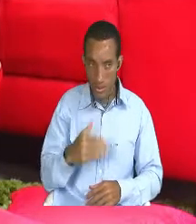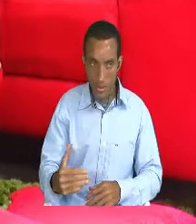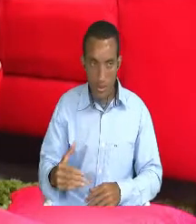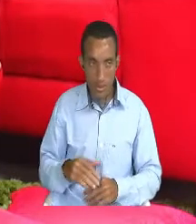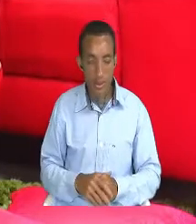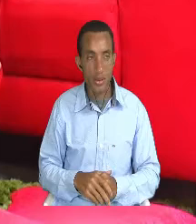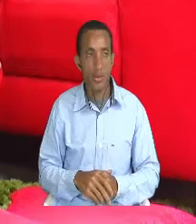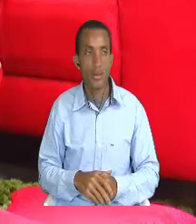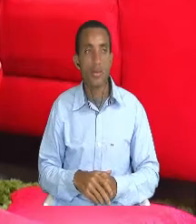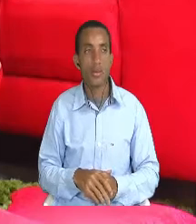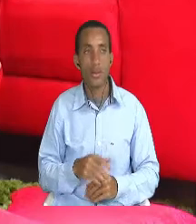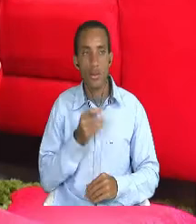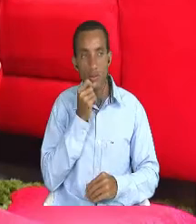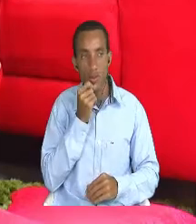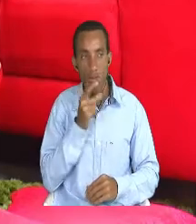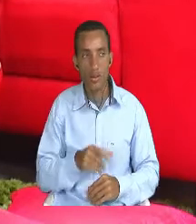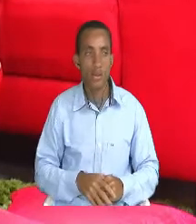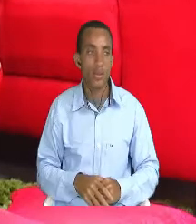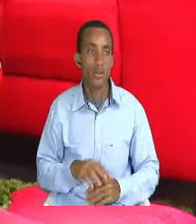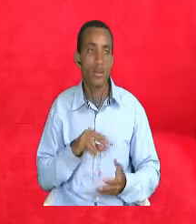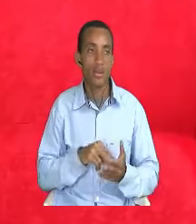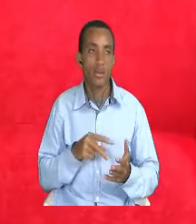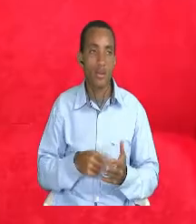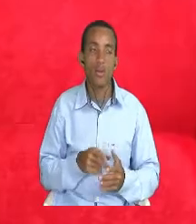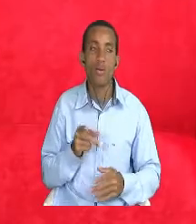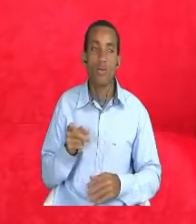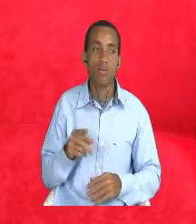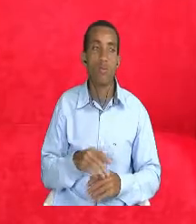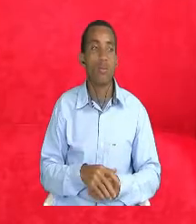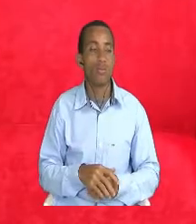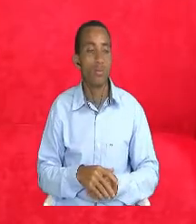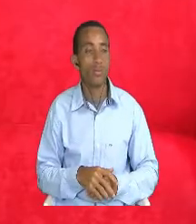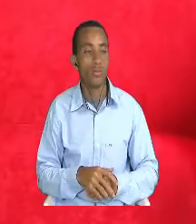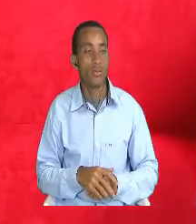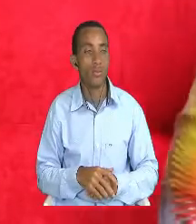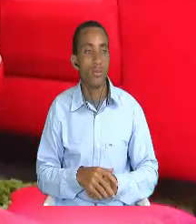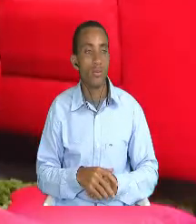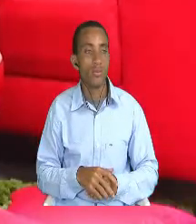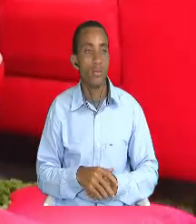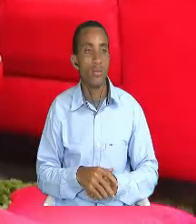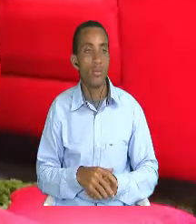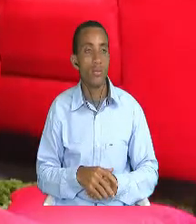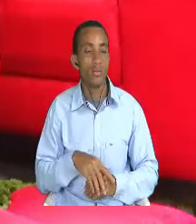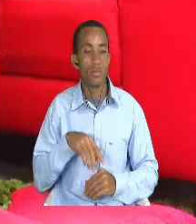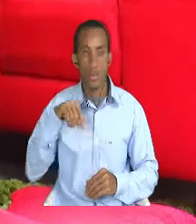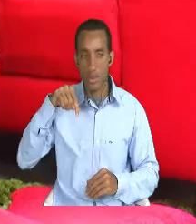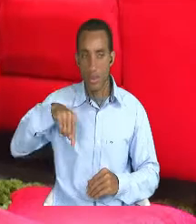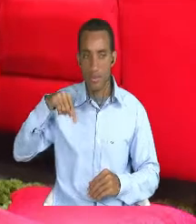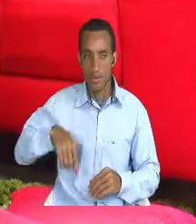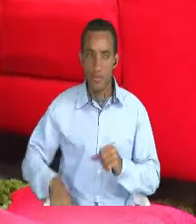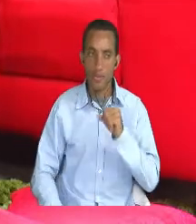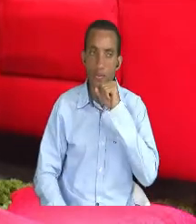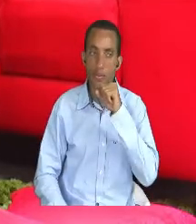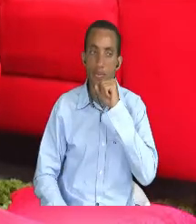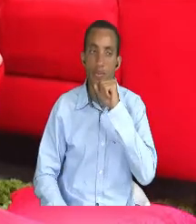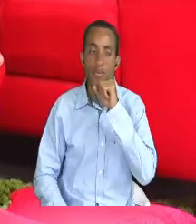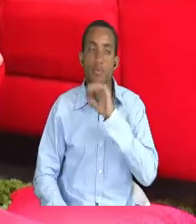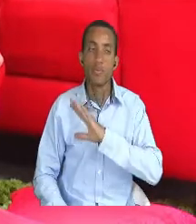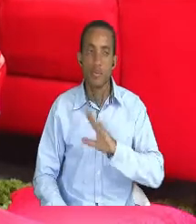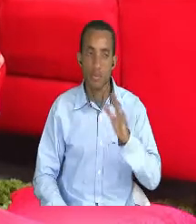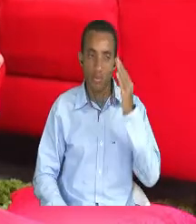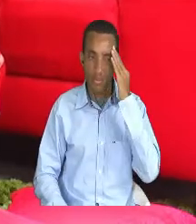haga con una facilidad significa que ahí hay un futuro atleta. Bueno, en Barranca Bermeja encontramos que